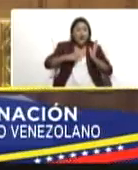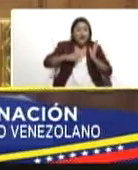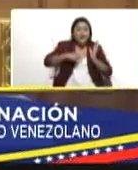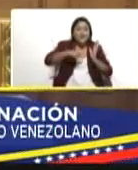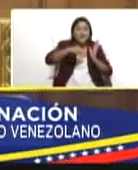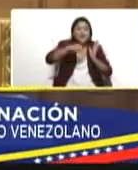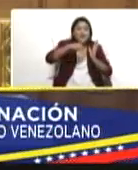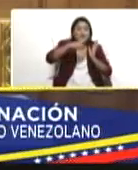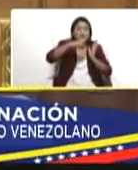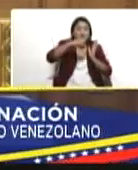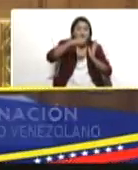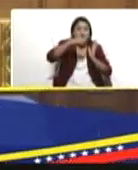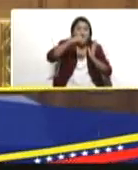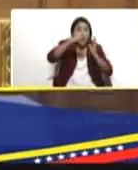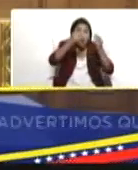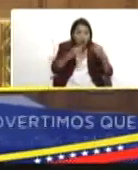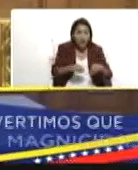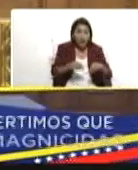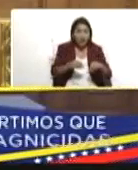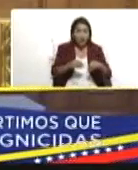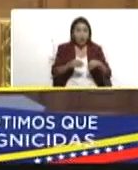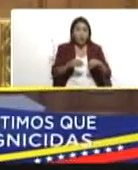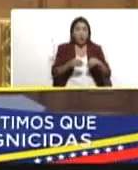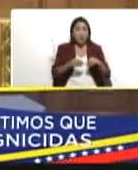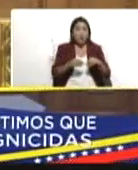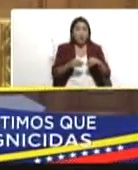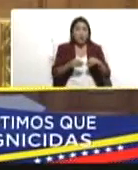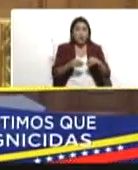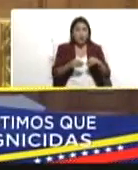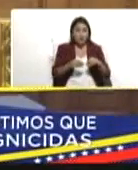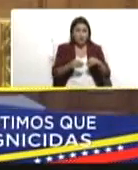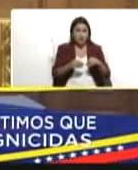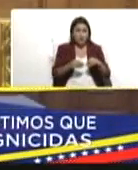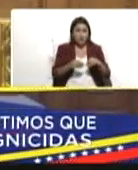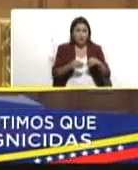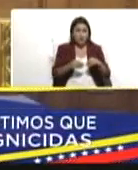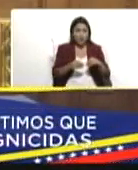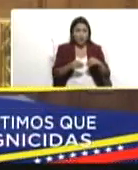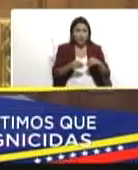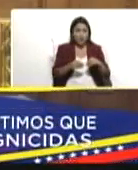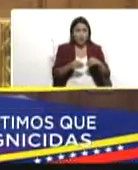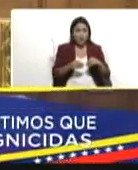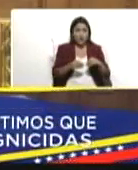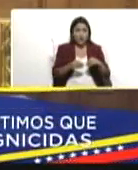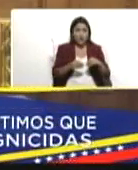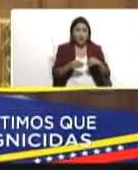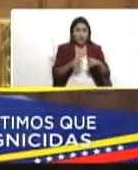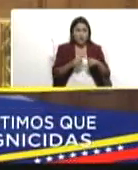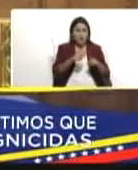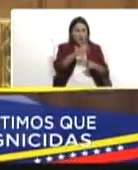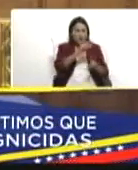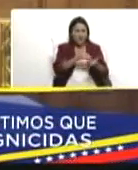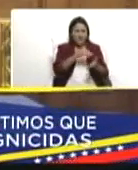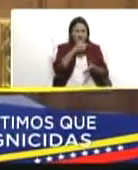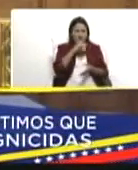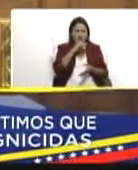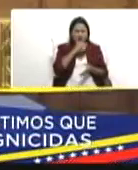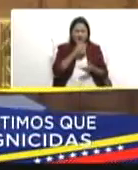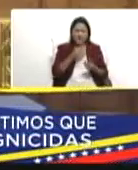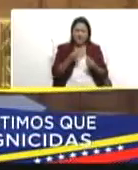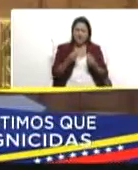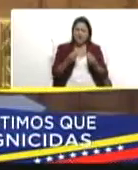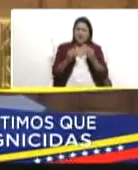con el tema completo todo el tema completo y se ponen bravos otra vez